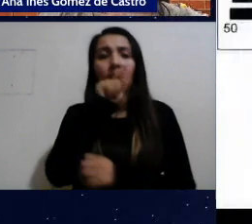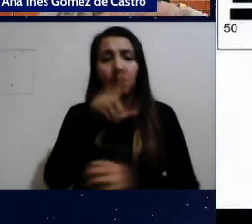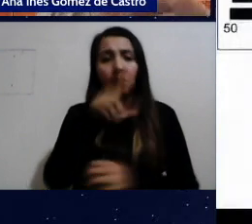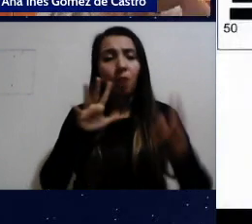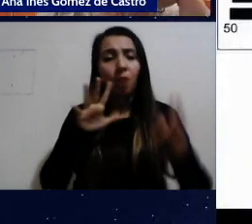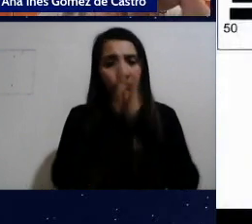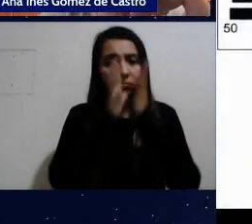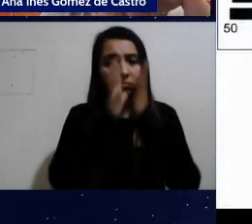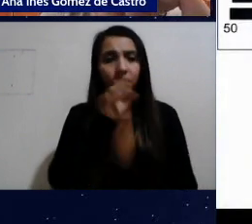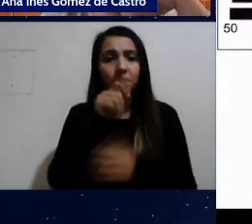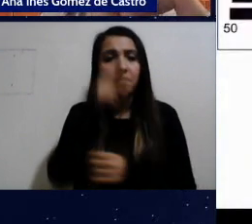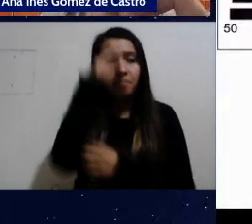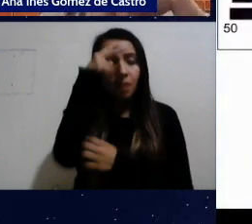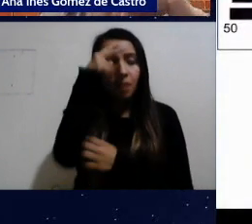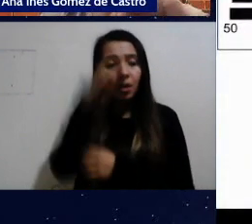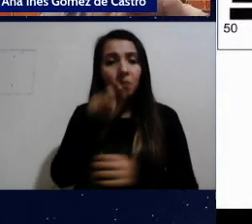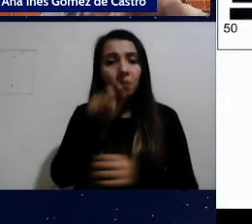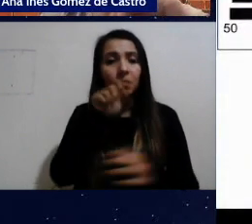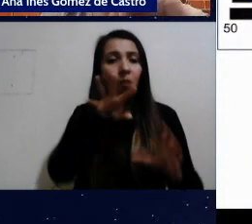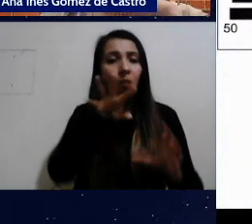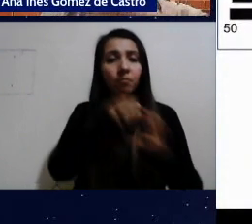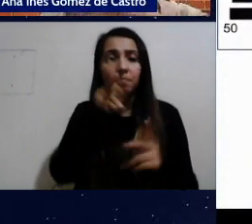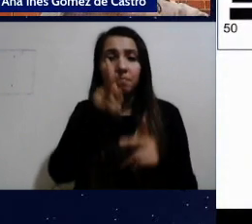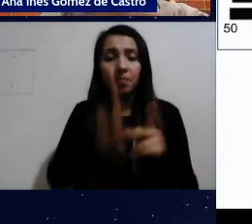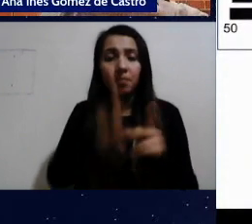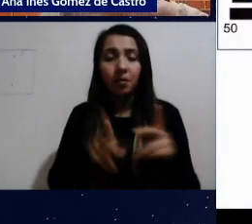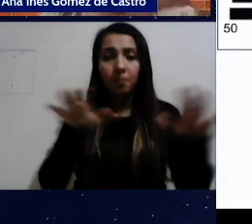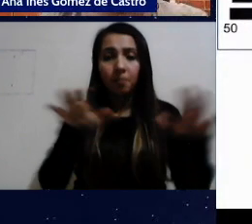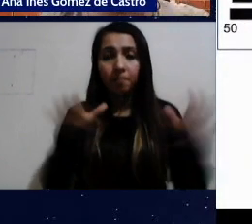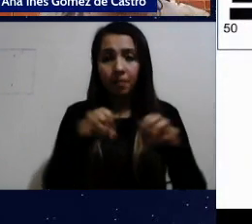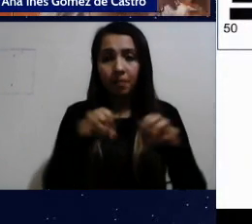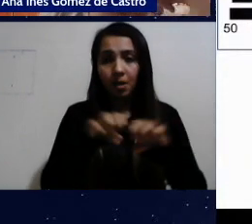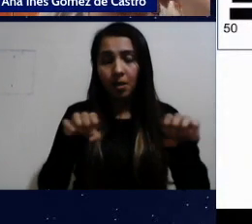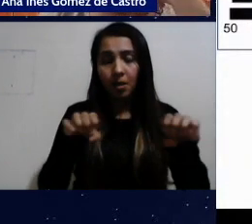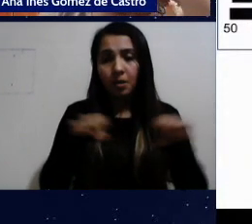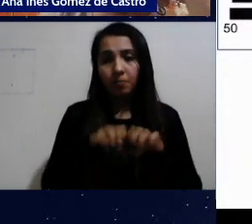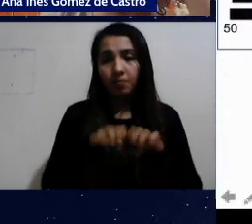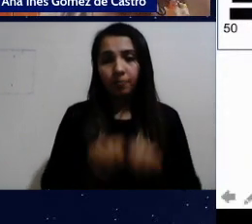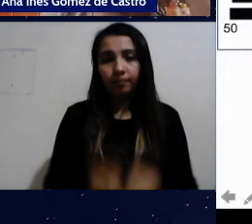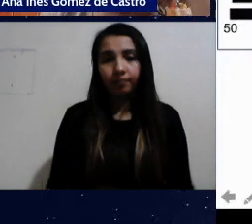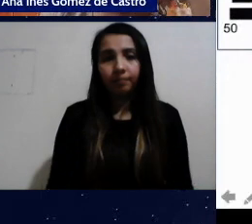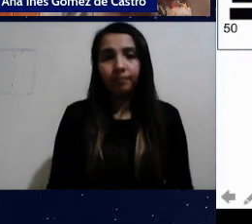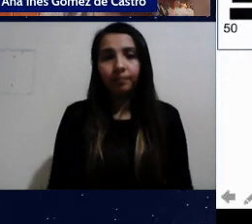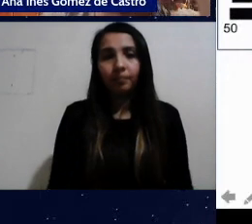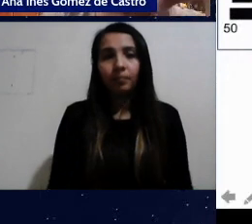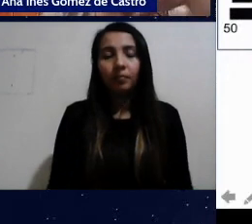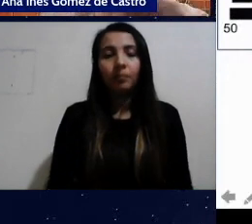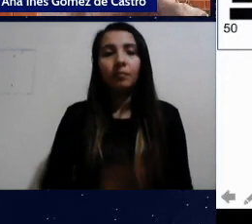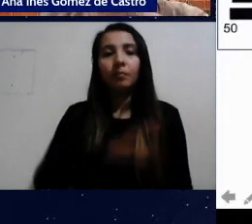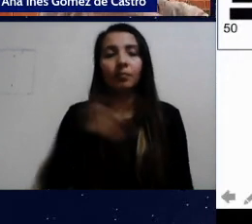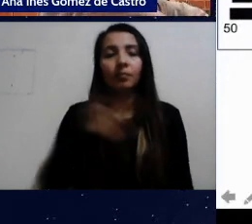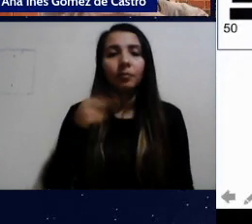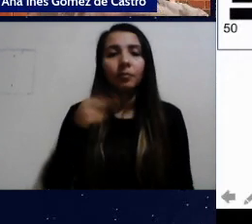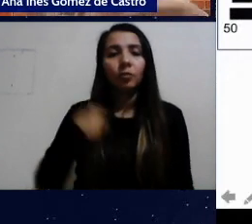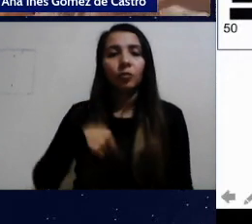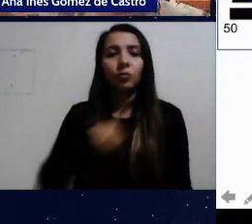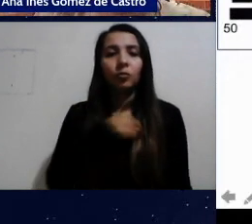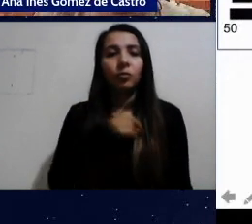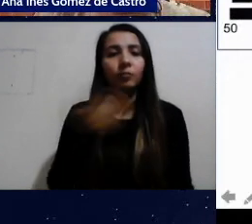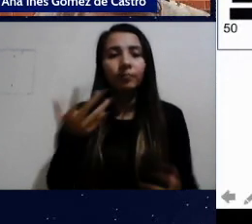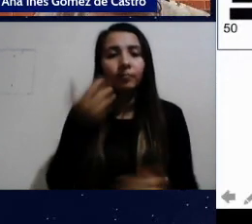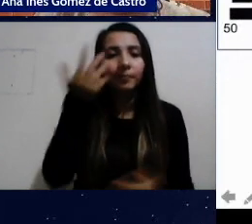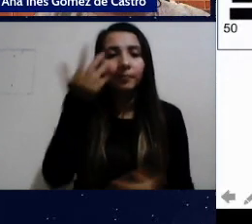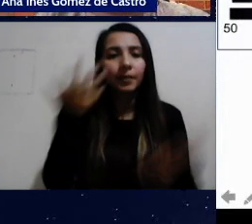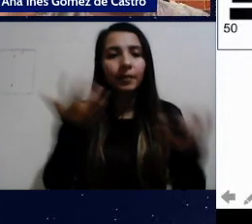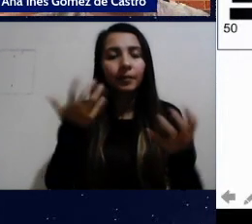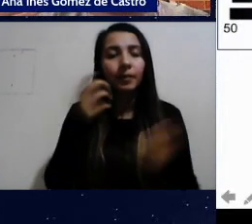Chávez. Y entonces básicamente lo que nosotros queremos hacer es observar esta envoltura de la Tierra, ver cuál es la distribución